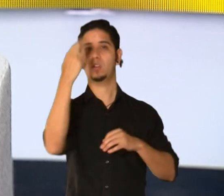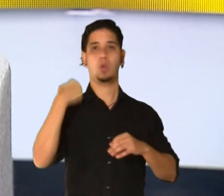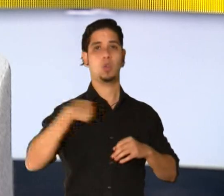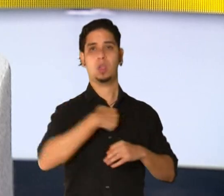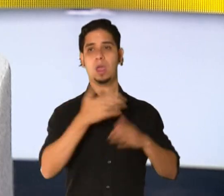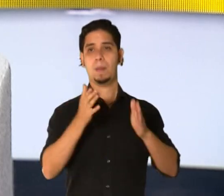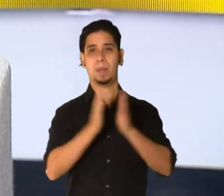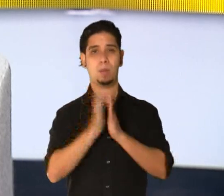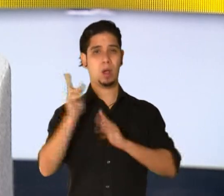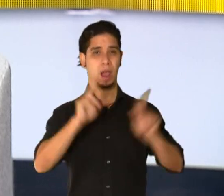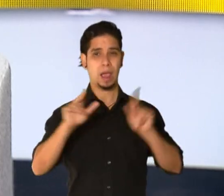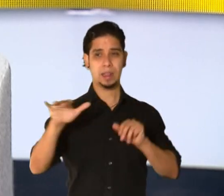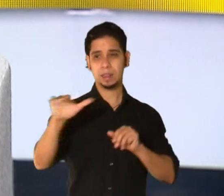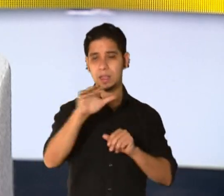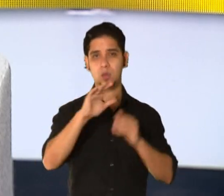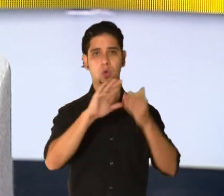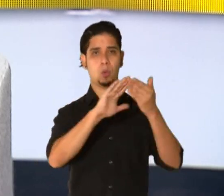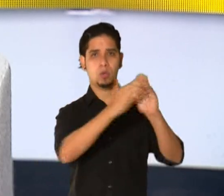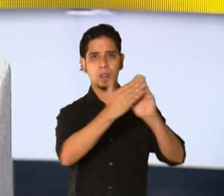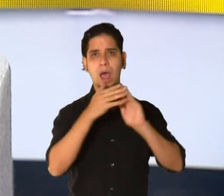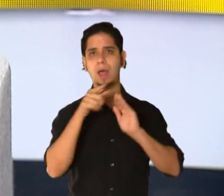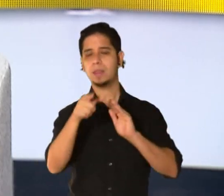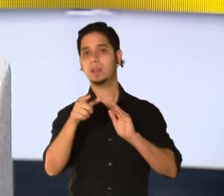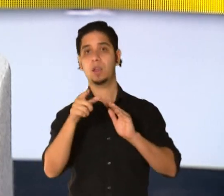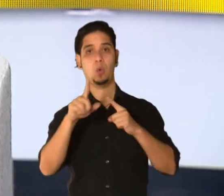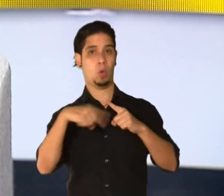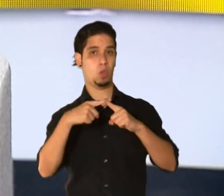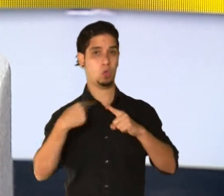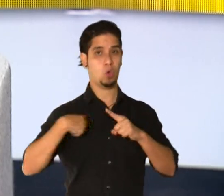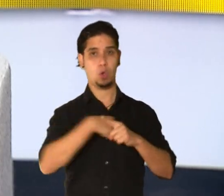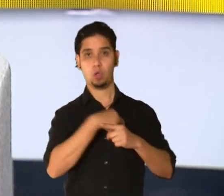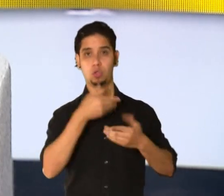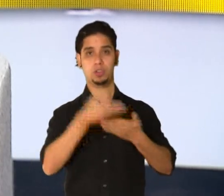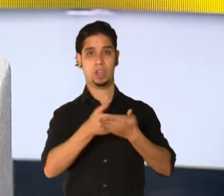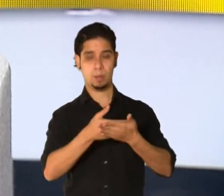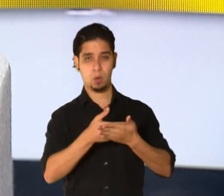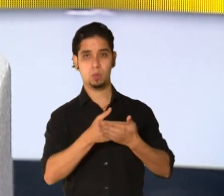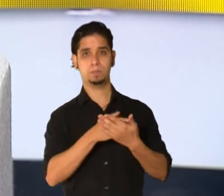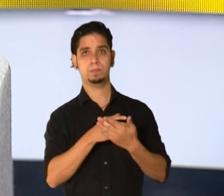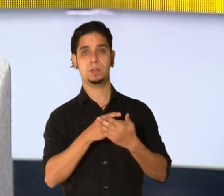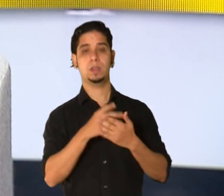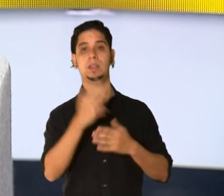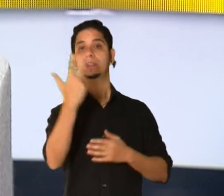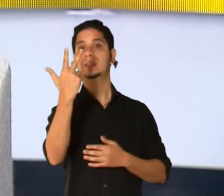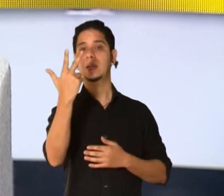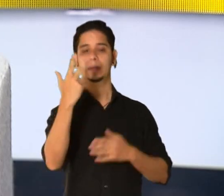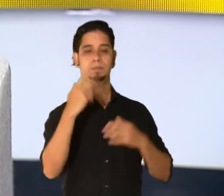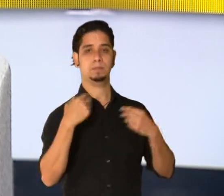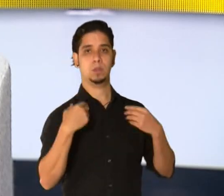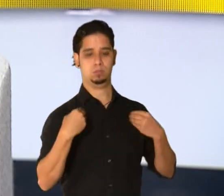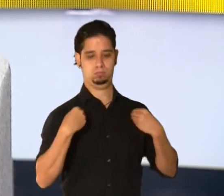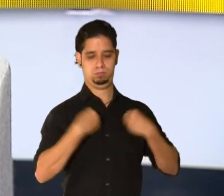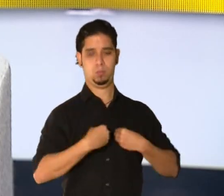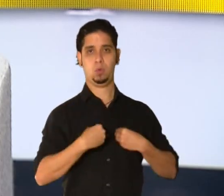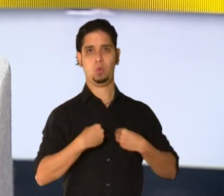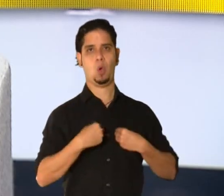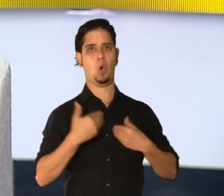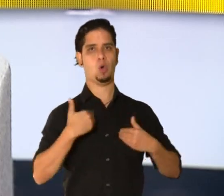las comunidades, de las personas que cuando lleguen a su vivienda van a llegar 3 personas uniformadas,